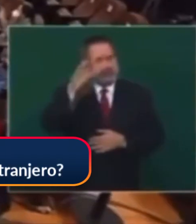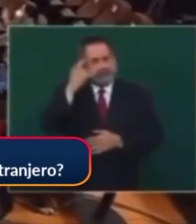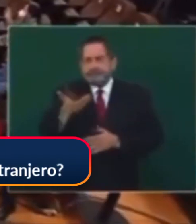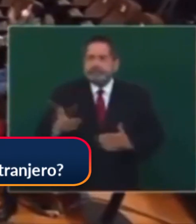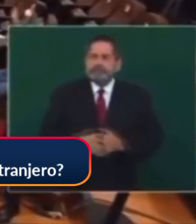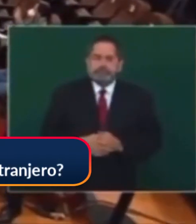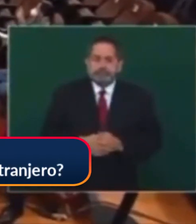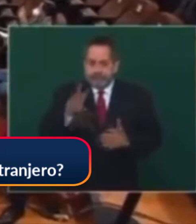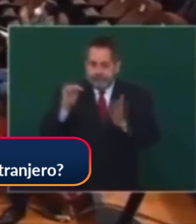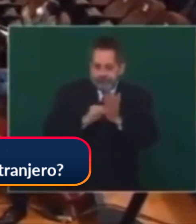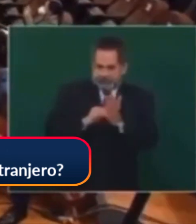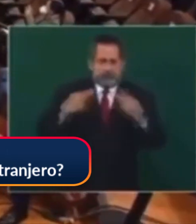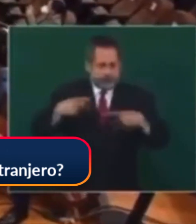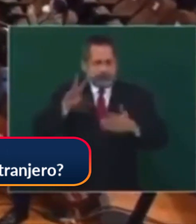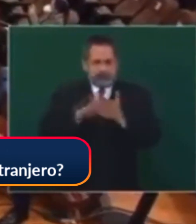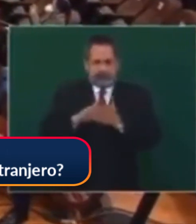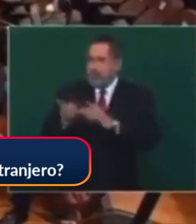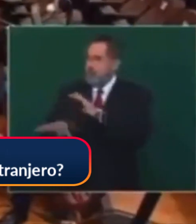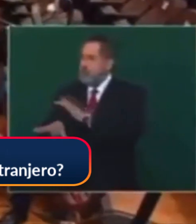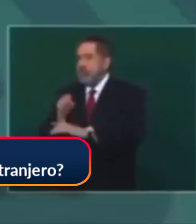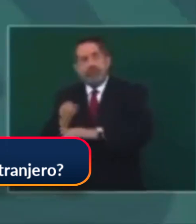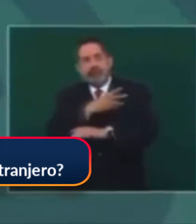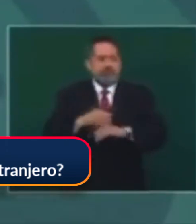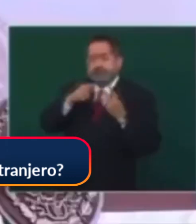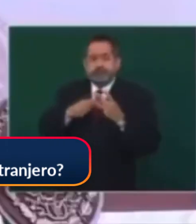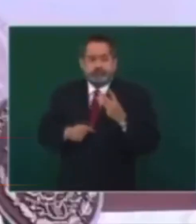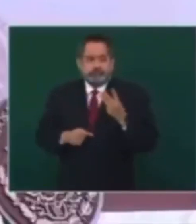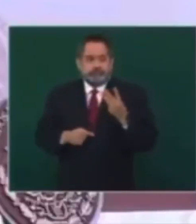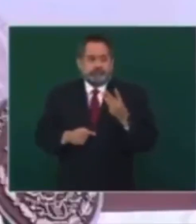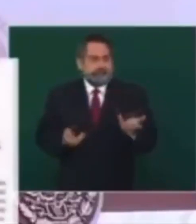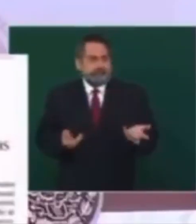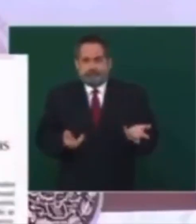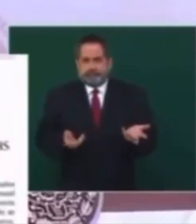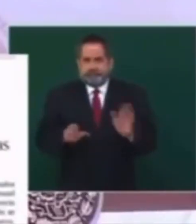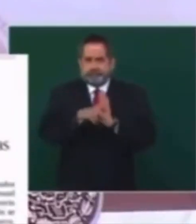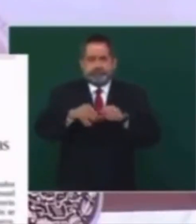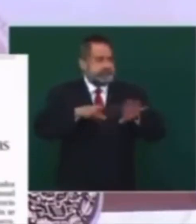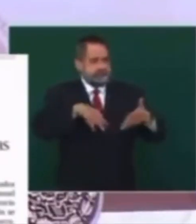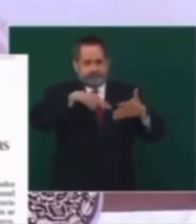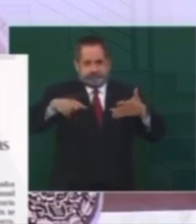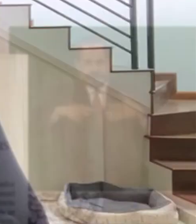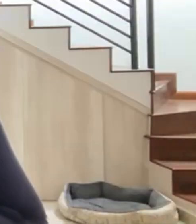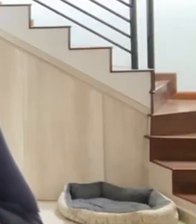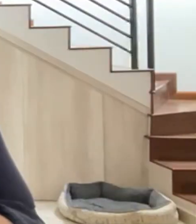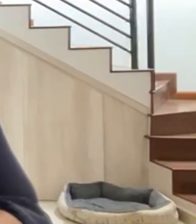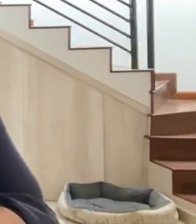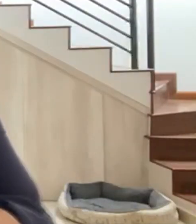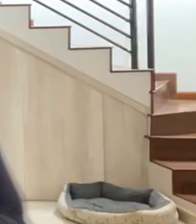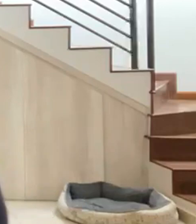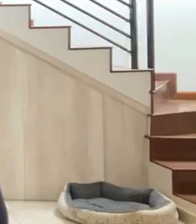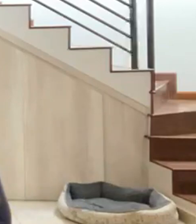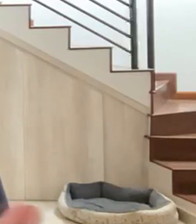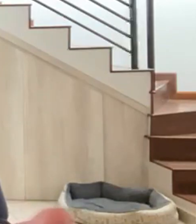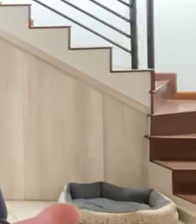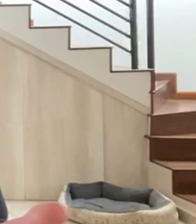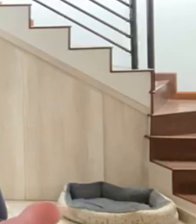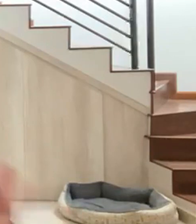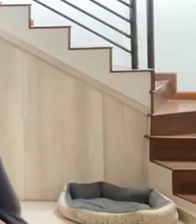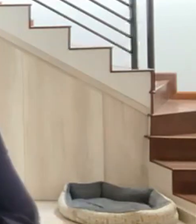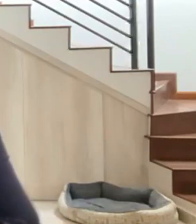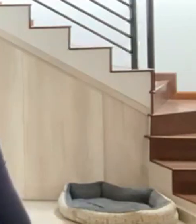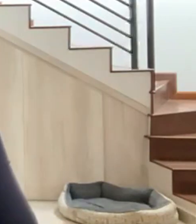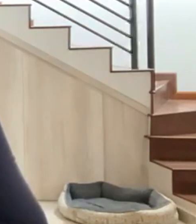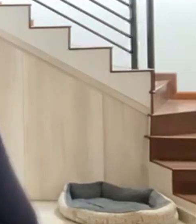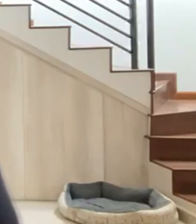cosas. Son 3,000 y salen tres, hasta en los periódicos y en los medios. Independientemente,